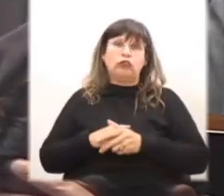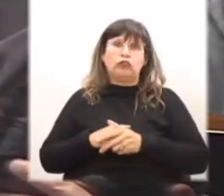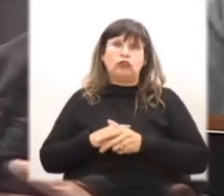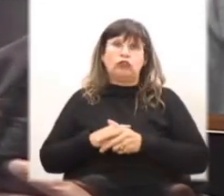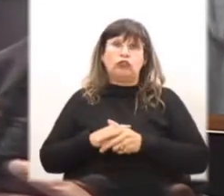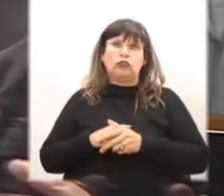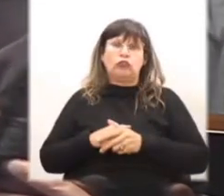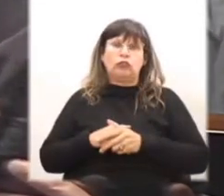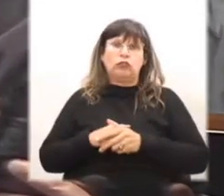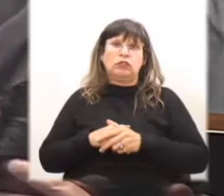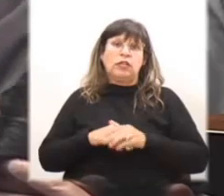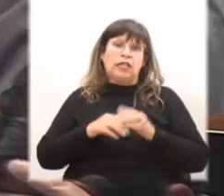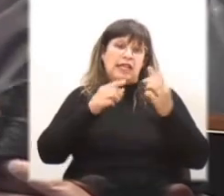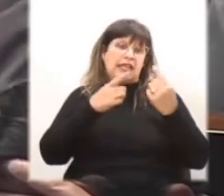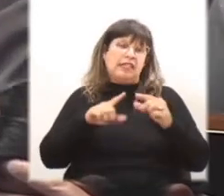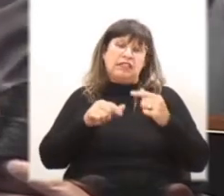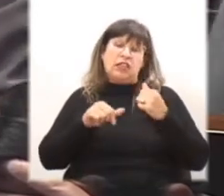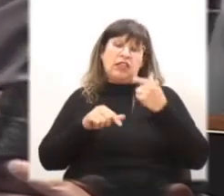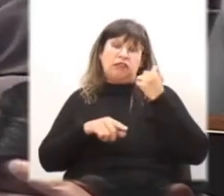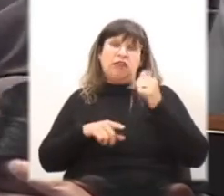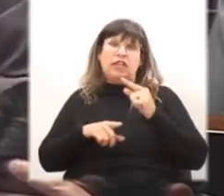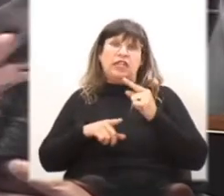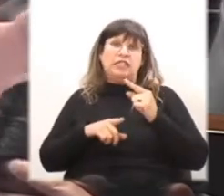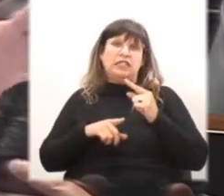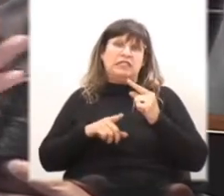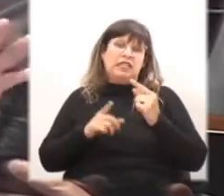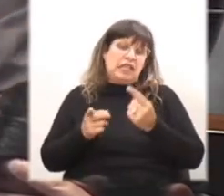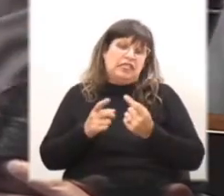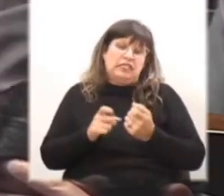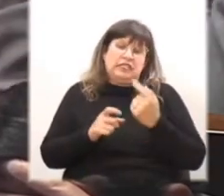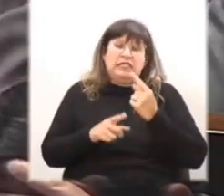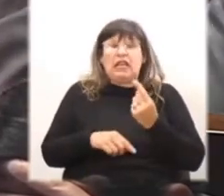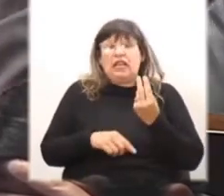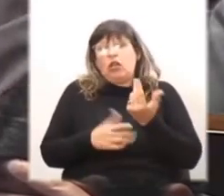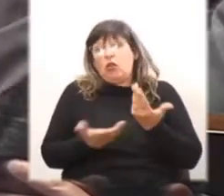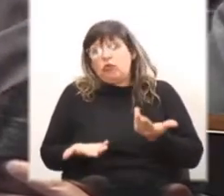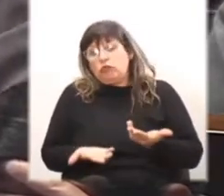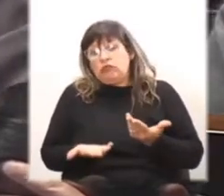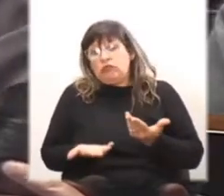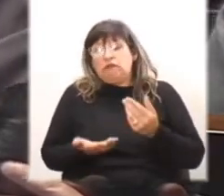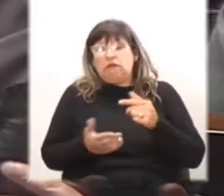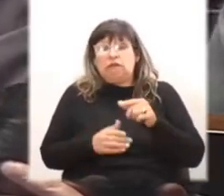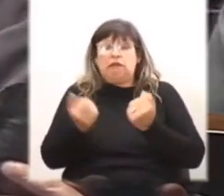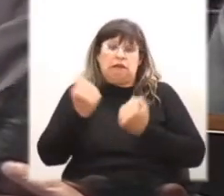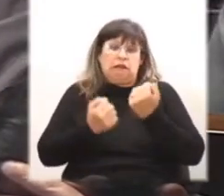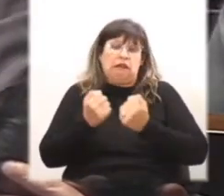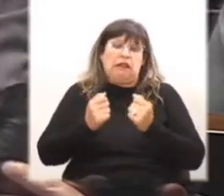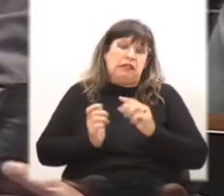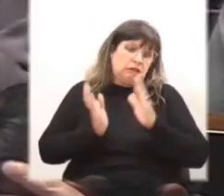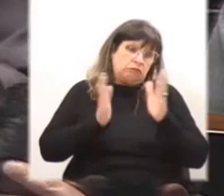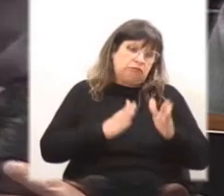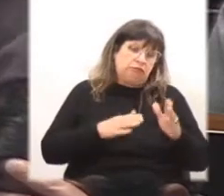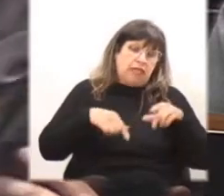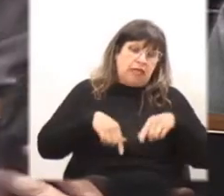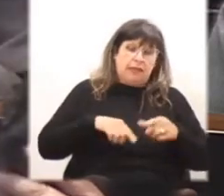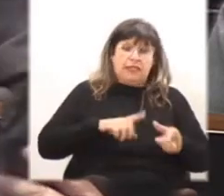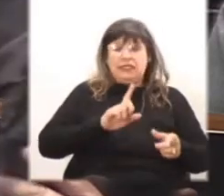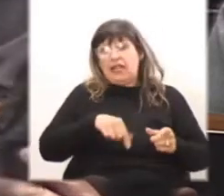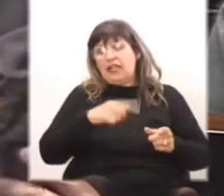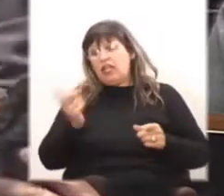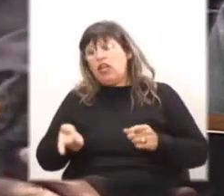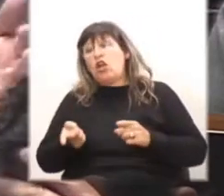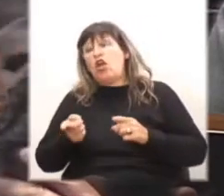que tiene diferentes prioridades. La prioridad económica está situada en la señora ministra y la prioridad de